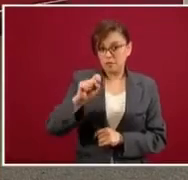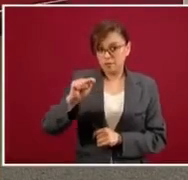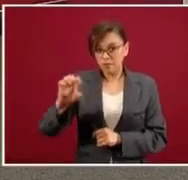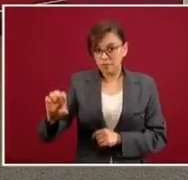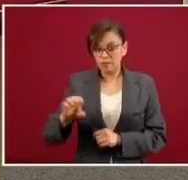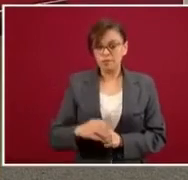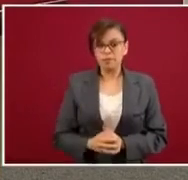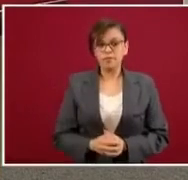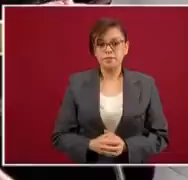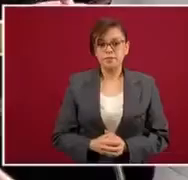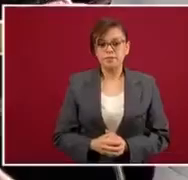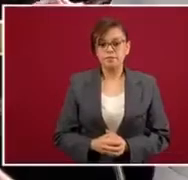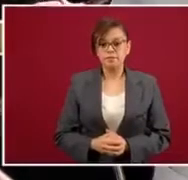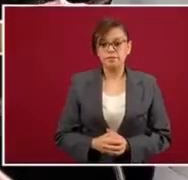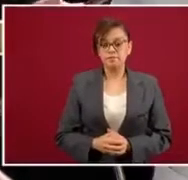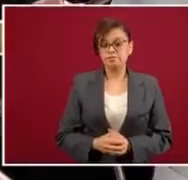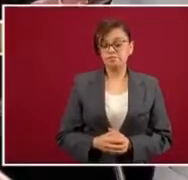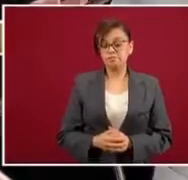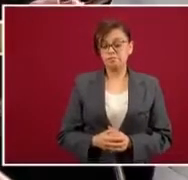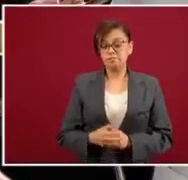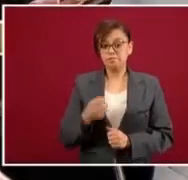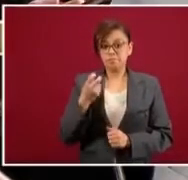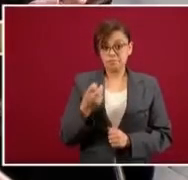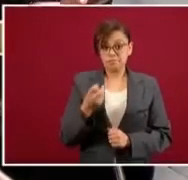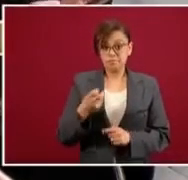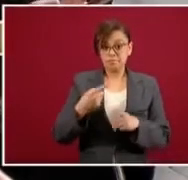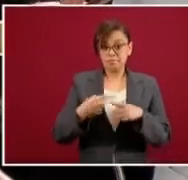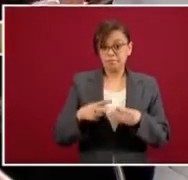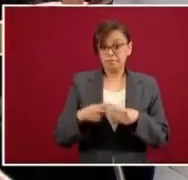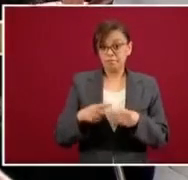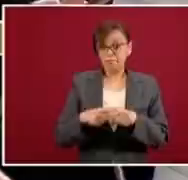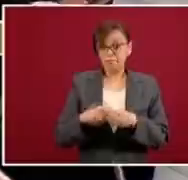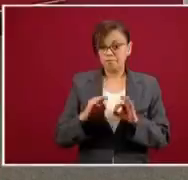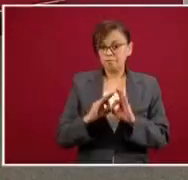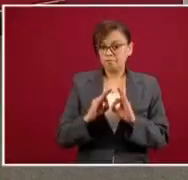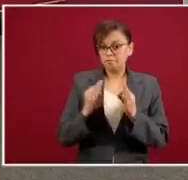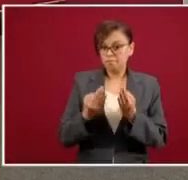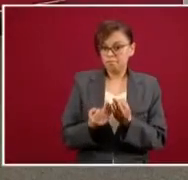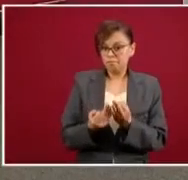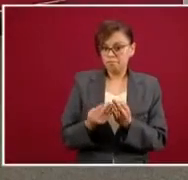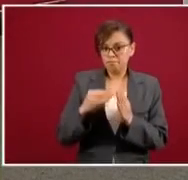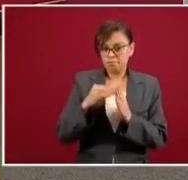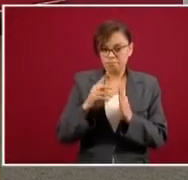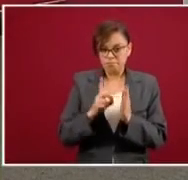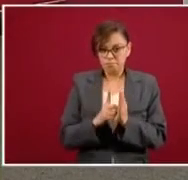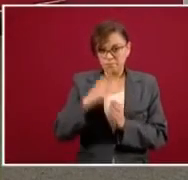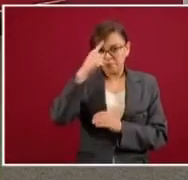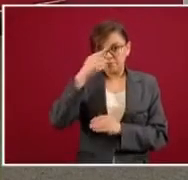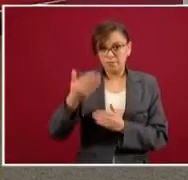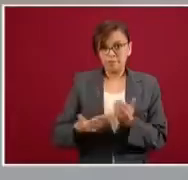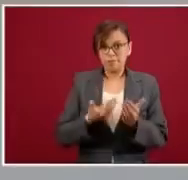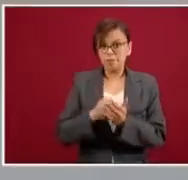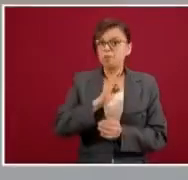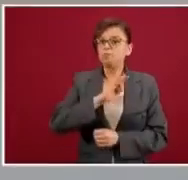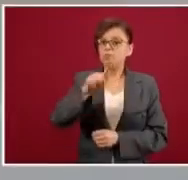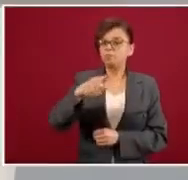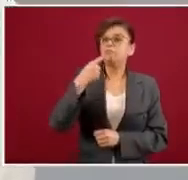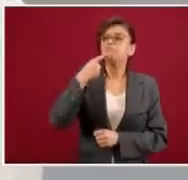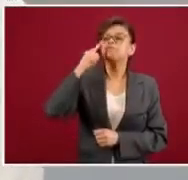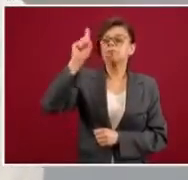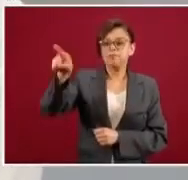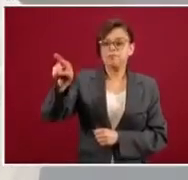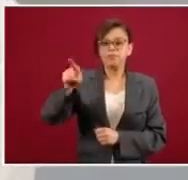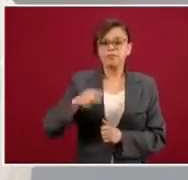los distintos mecanismos que se ponen a disposición para la denuncia ciudadana,